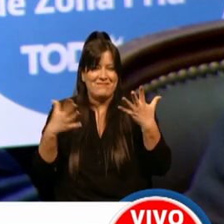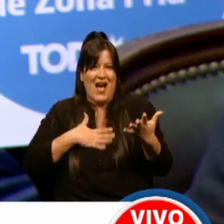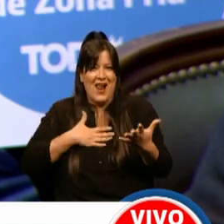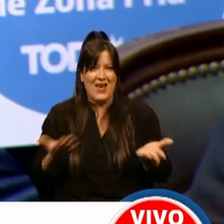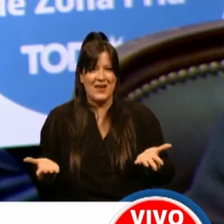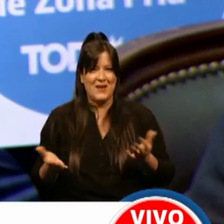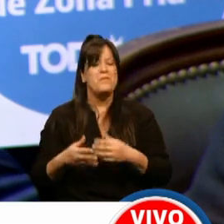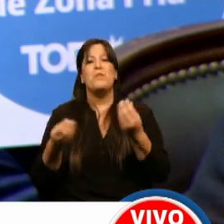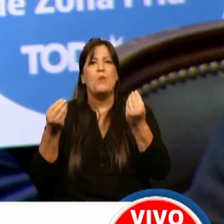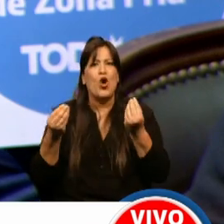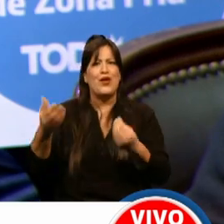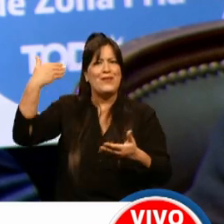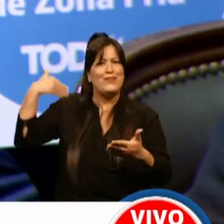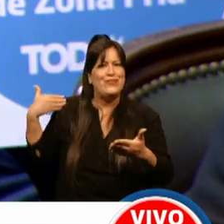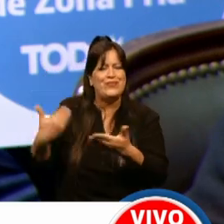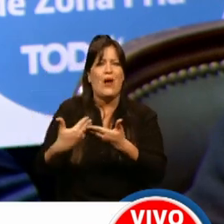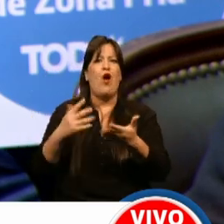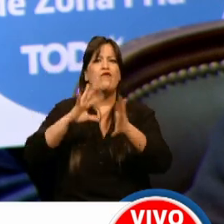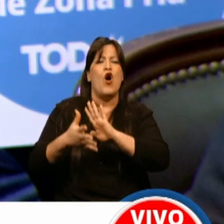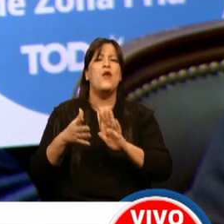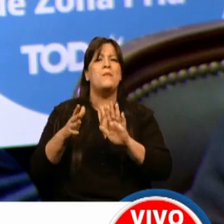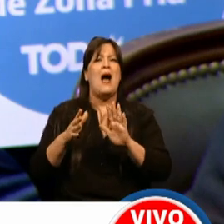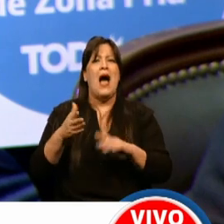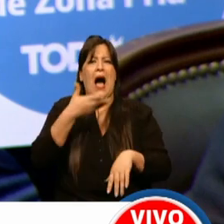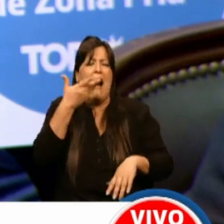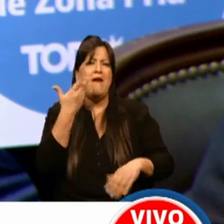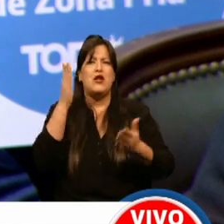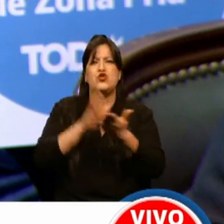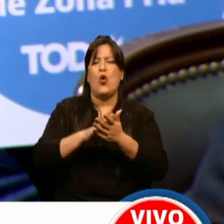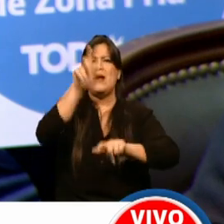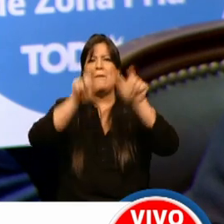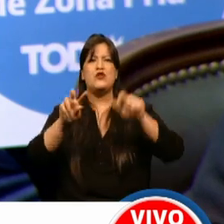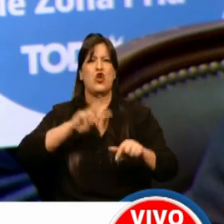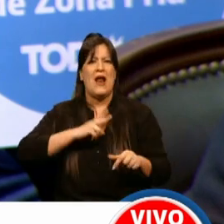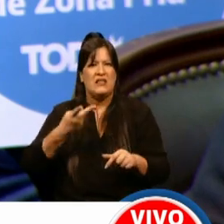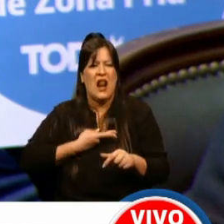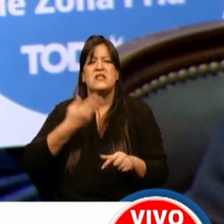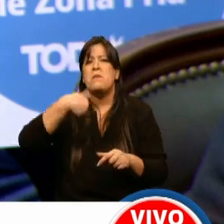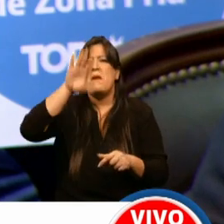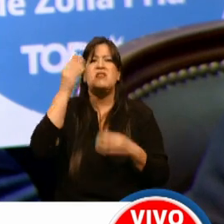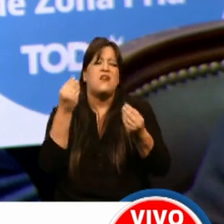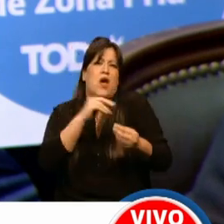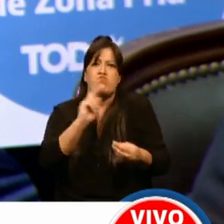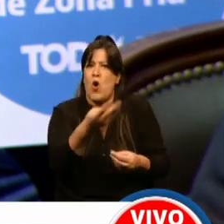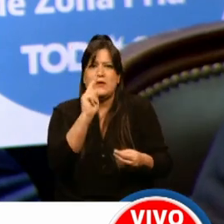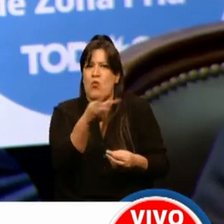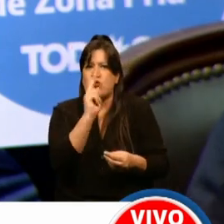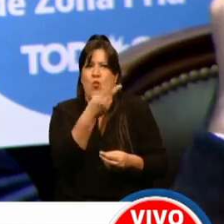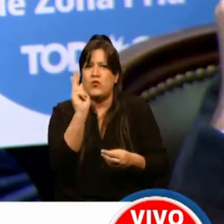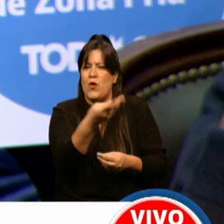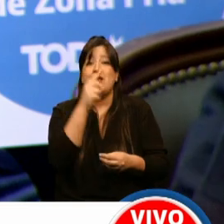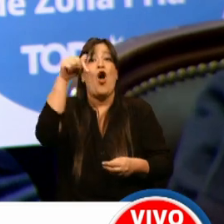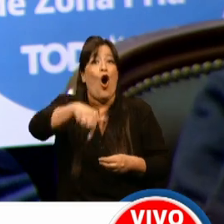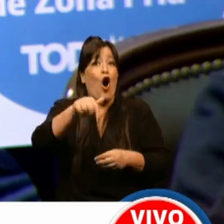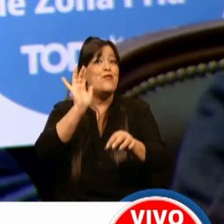porque durante mucho tiempo el discurso sobre las personas trans se estructuró alrededor de la muerte y hoy estamos